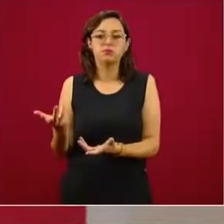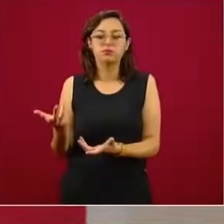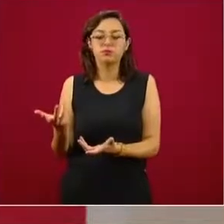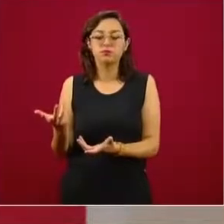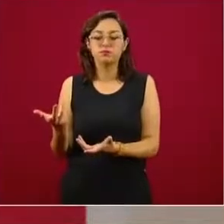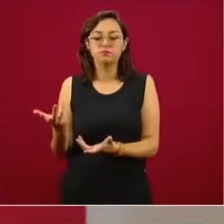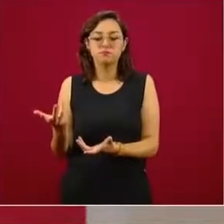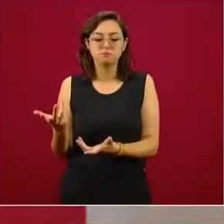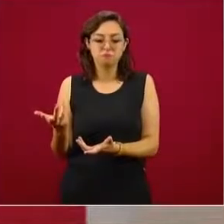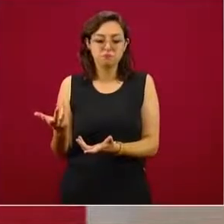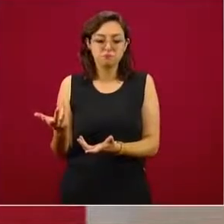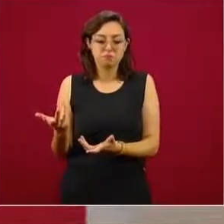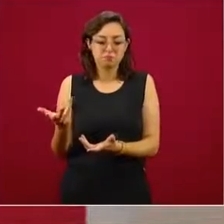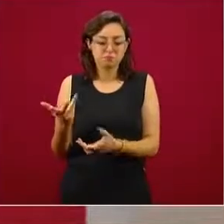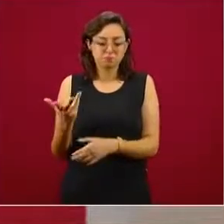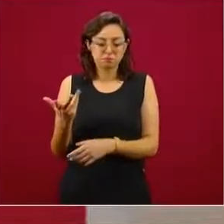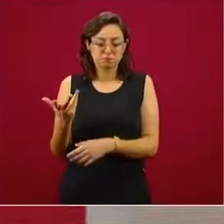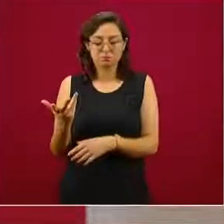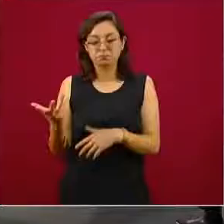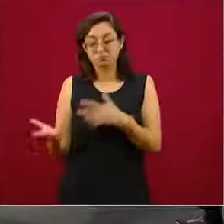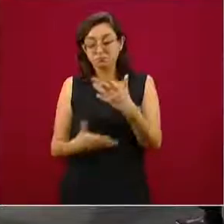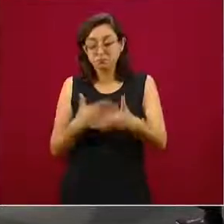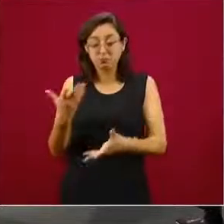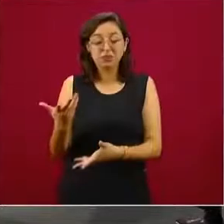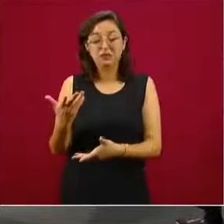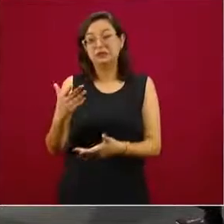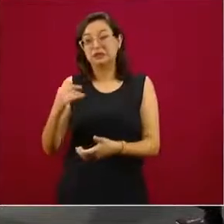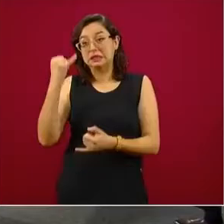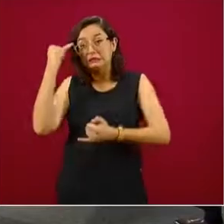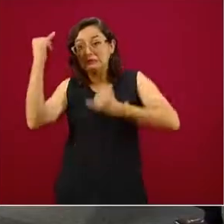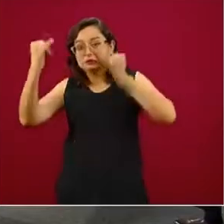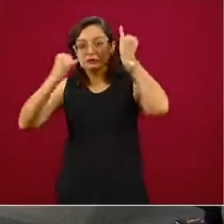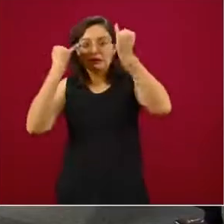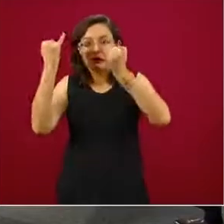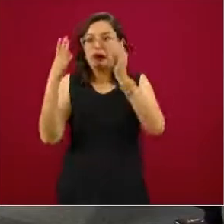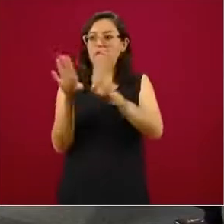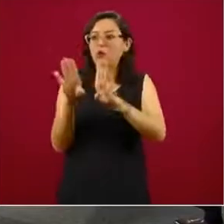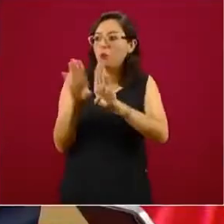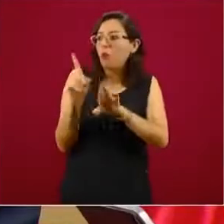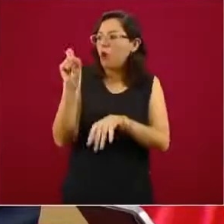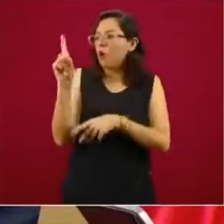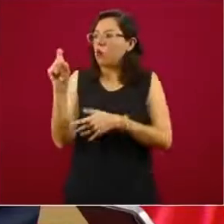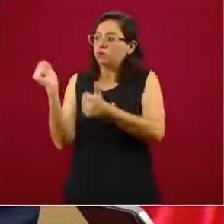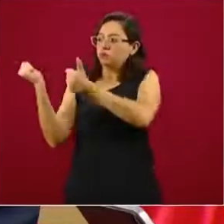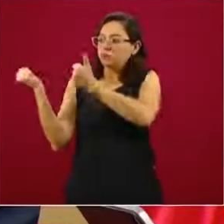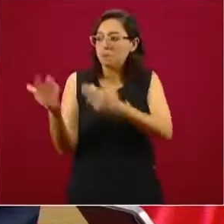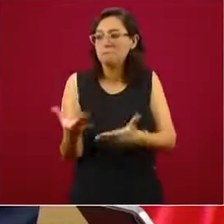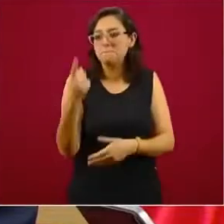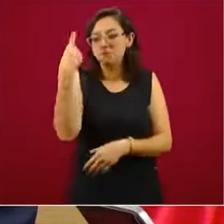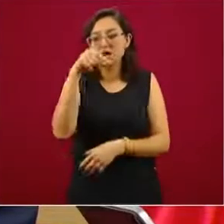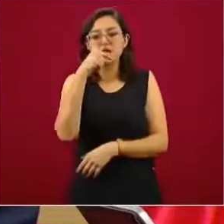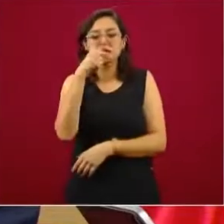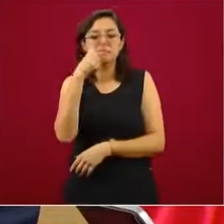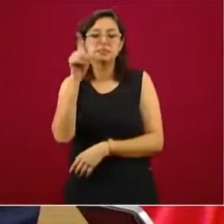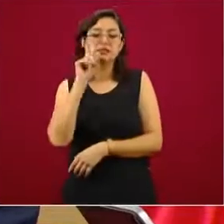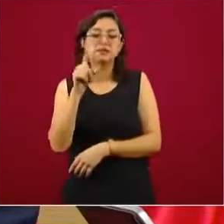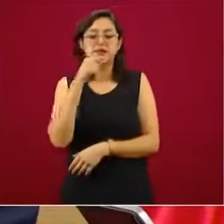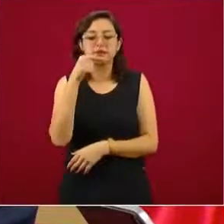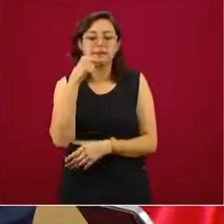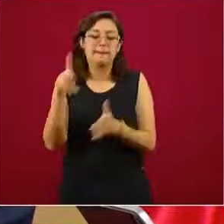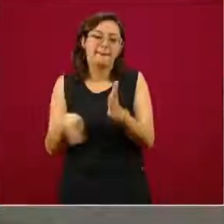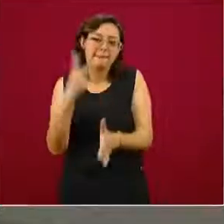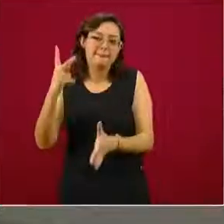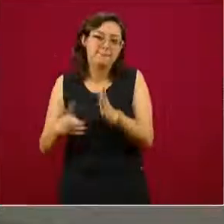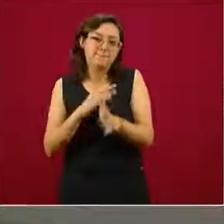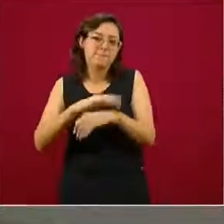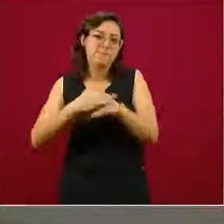establecerse mecanismos prácticos para que los niños y las niñas se puedan lavar continuamente las